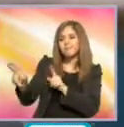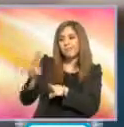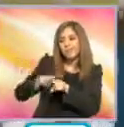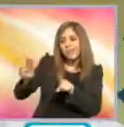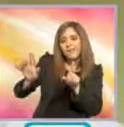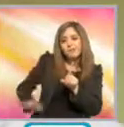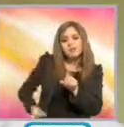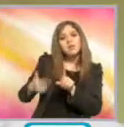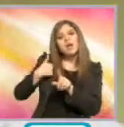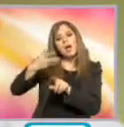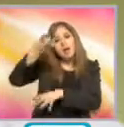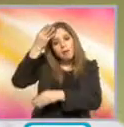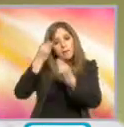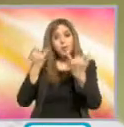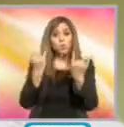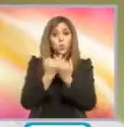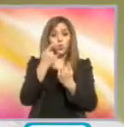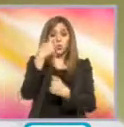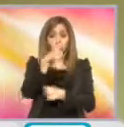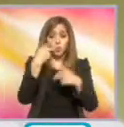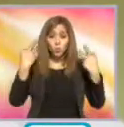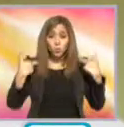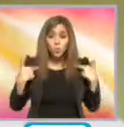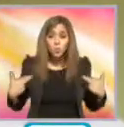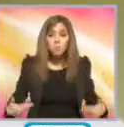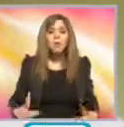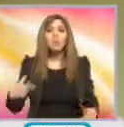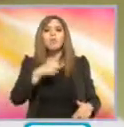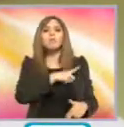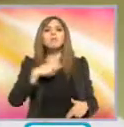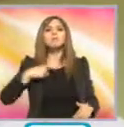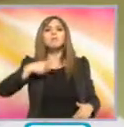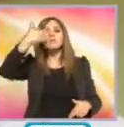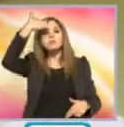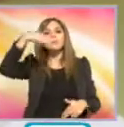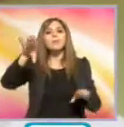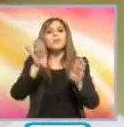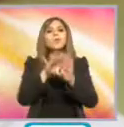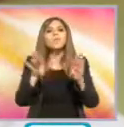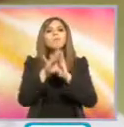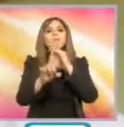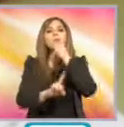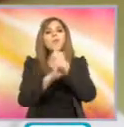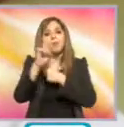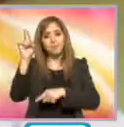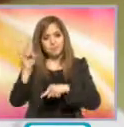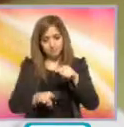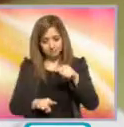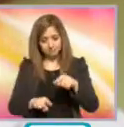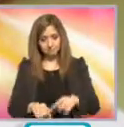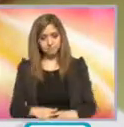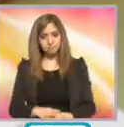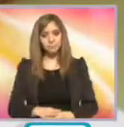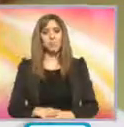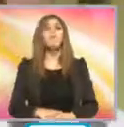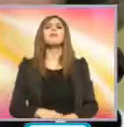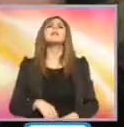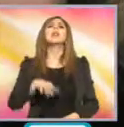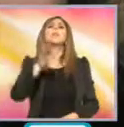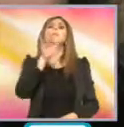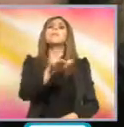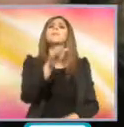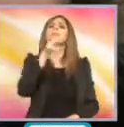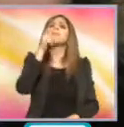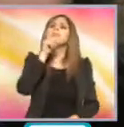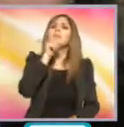Es lo que te aporta dignidad como ser humano cuando tú eres capaz de resolver Lo que el un problema Internet por ti no. mismo. Oye, ¿no? Karen, y también en la escuela nacen estas inquietudes